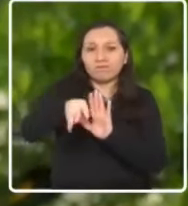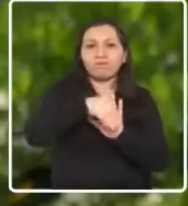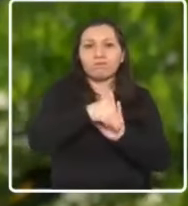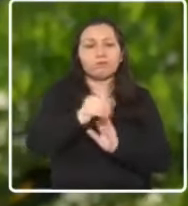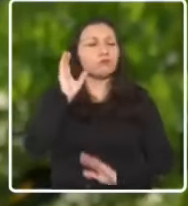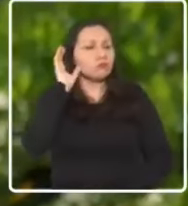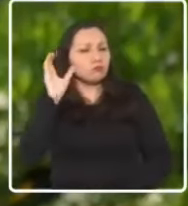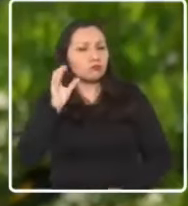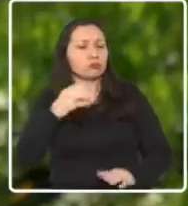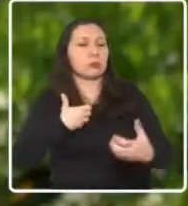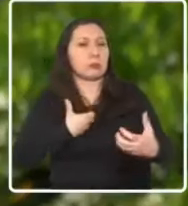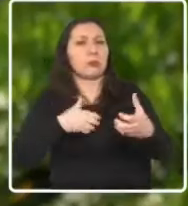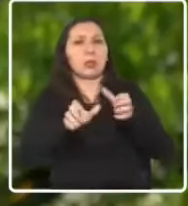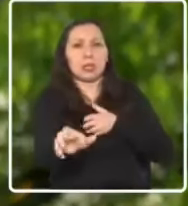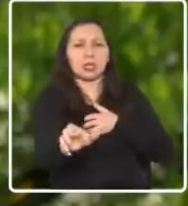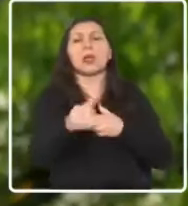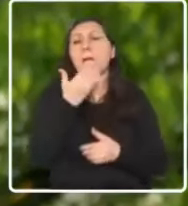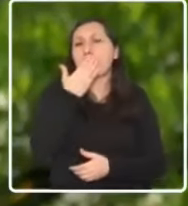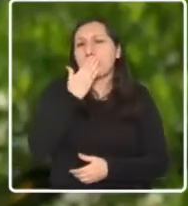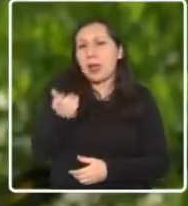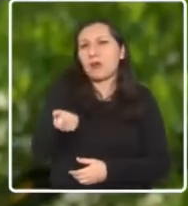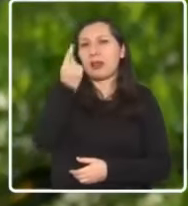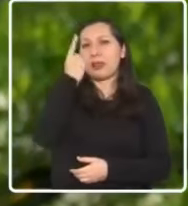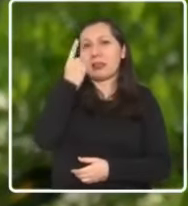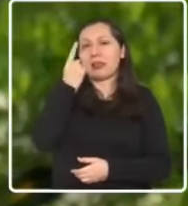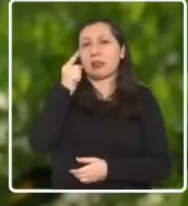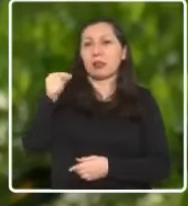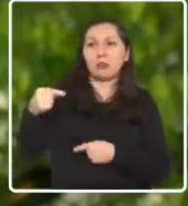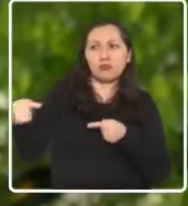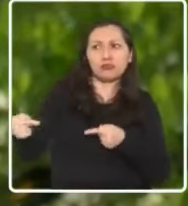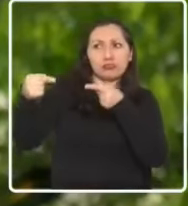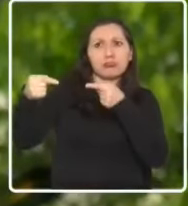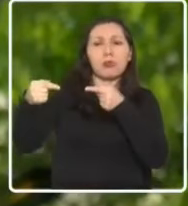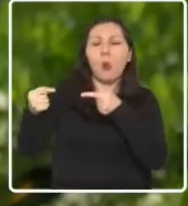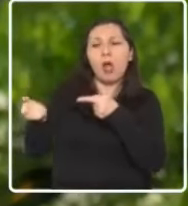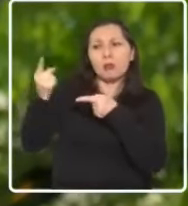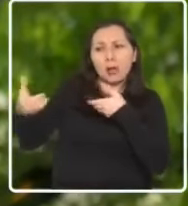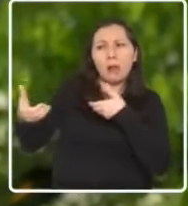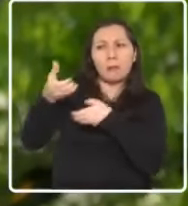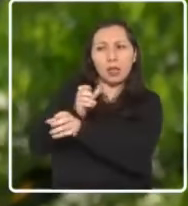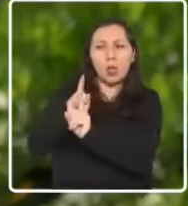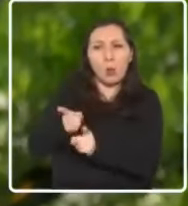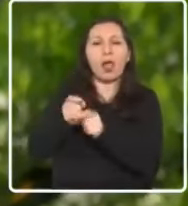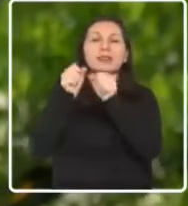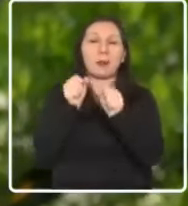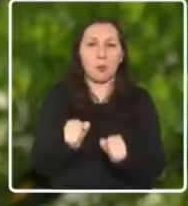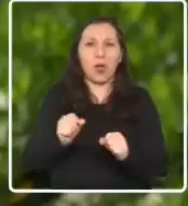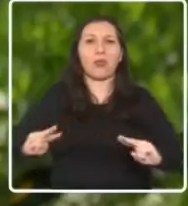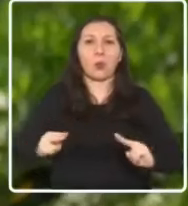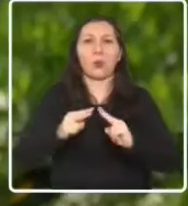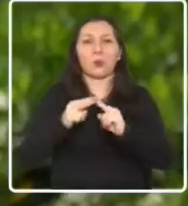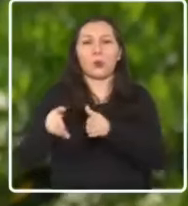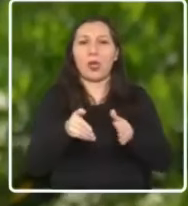con empatía, interpretando la mejor versión de mi contradictor, va a ser posible que